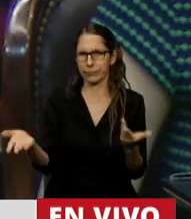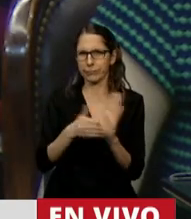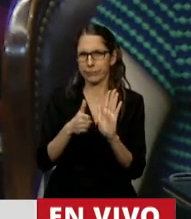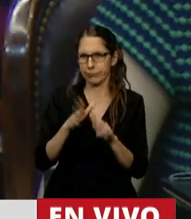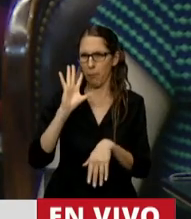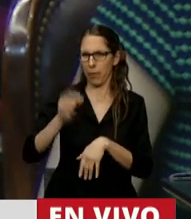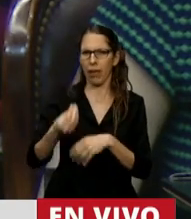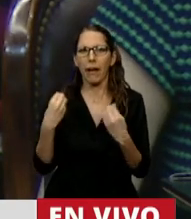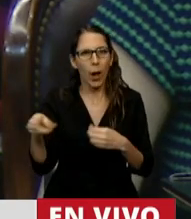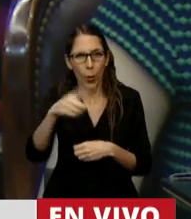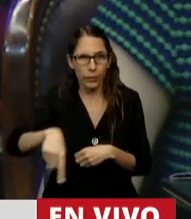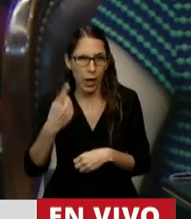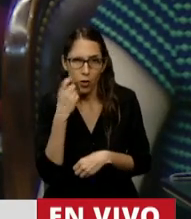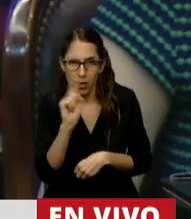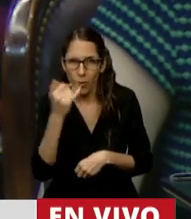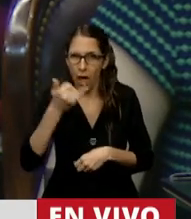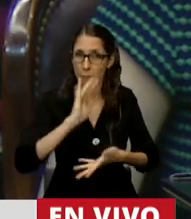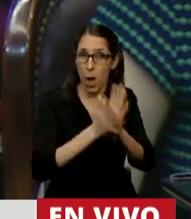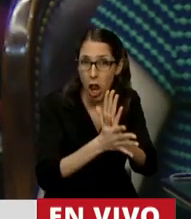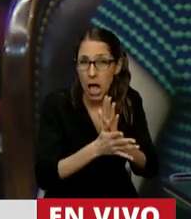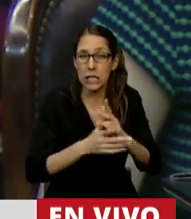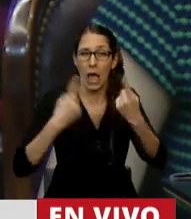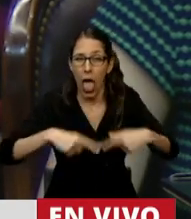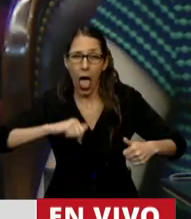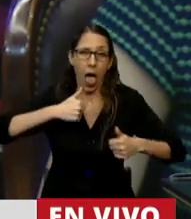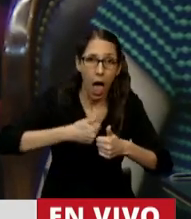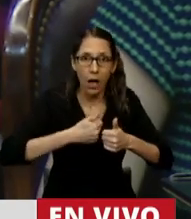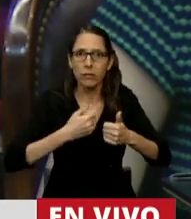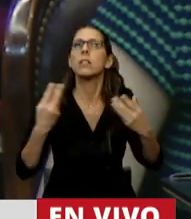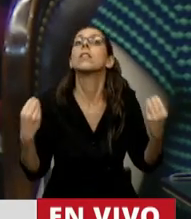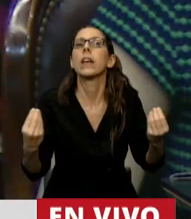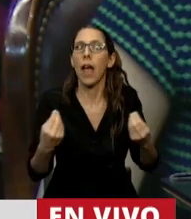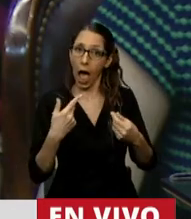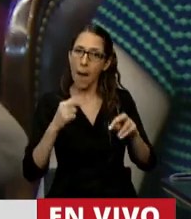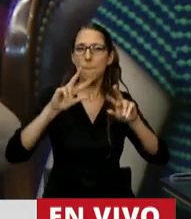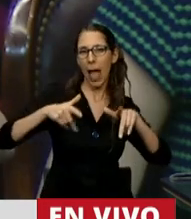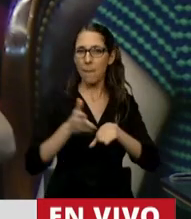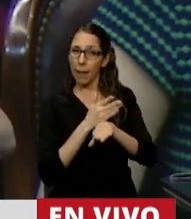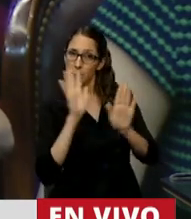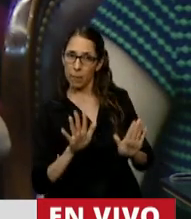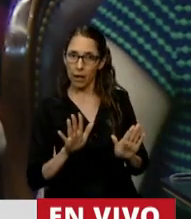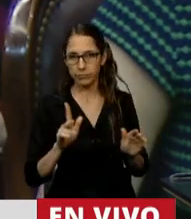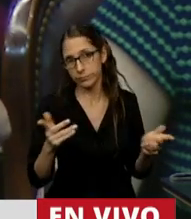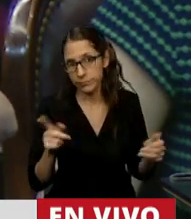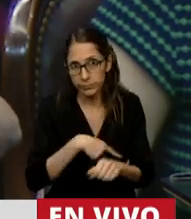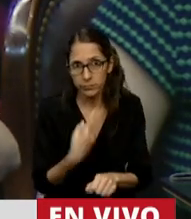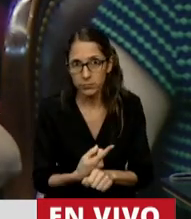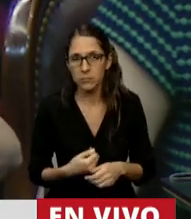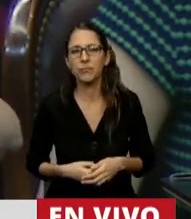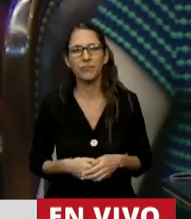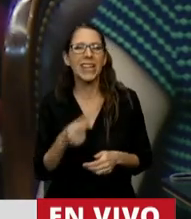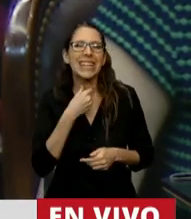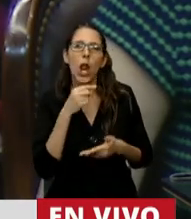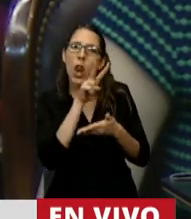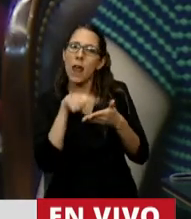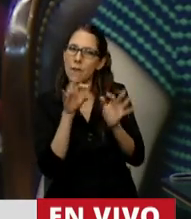violencia, que créanme, no permite mucha planificación. Yo quiero que me permita leer solo una pequeña